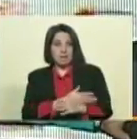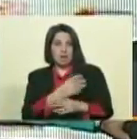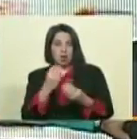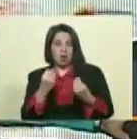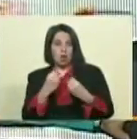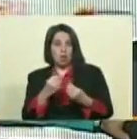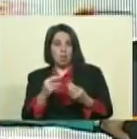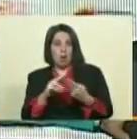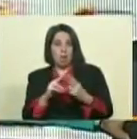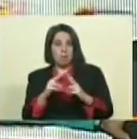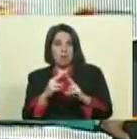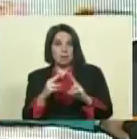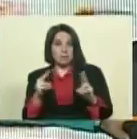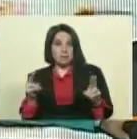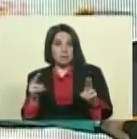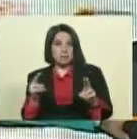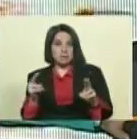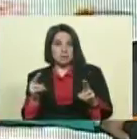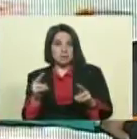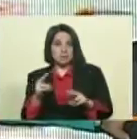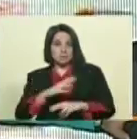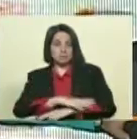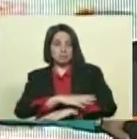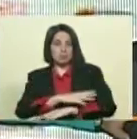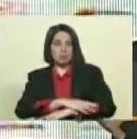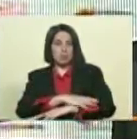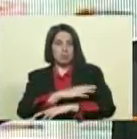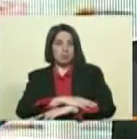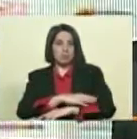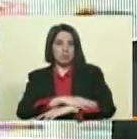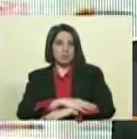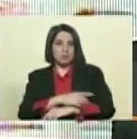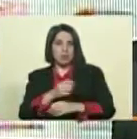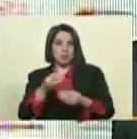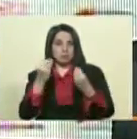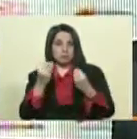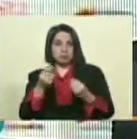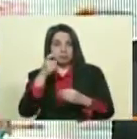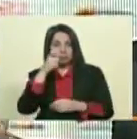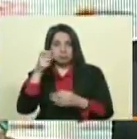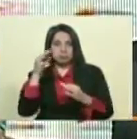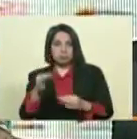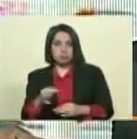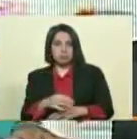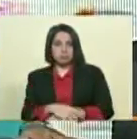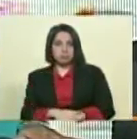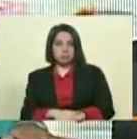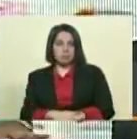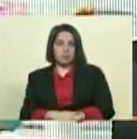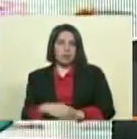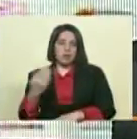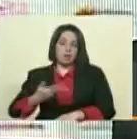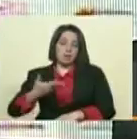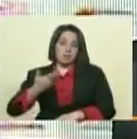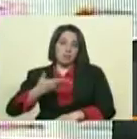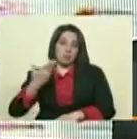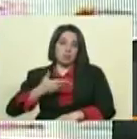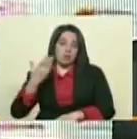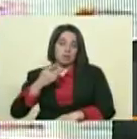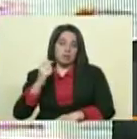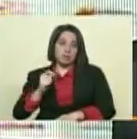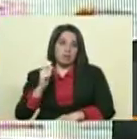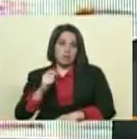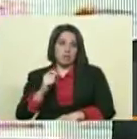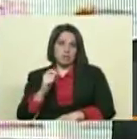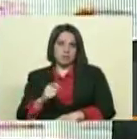paz, de convivencia, con seguridad. Es una de las grandes tareas que tenemos. Y esa tarea no